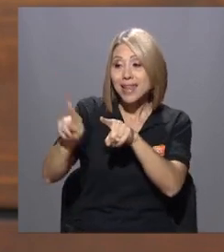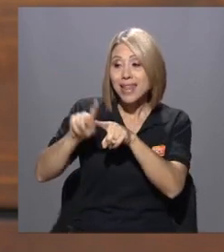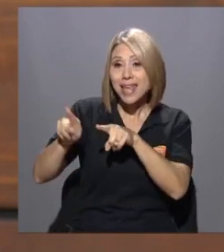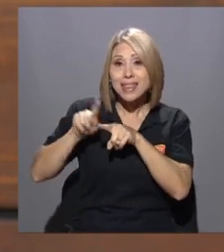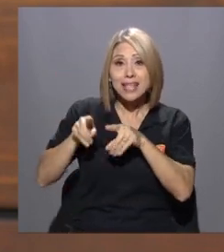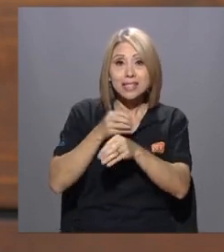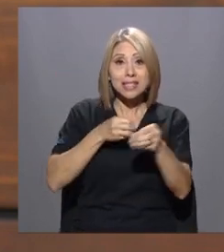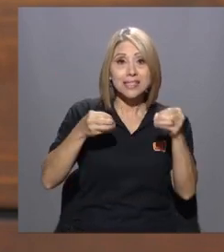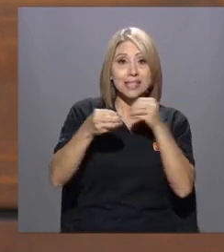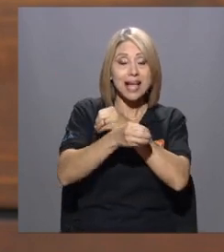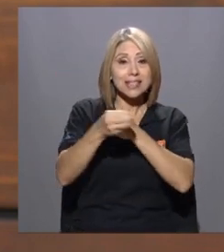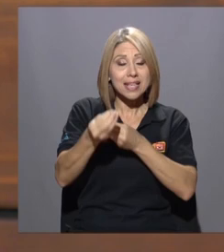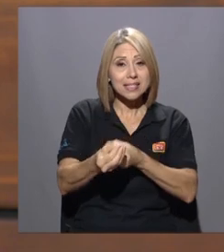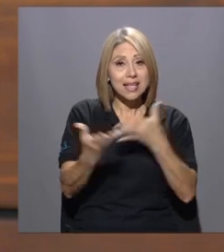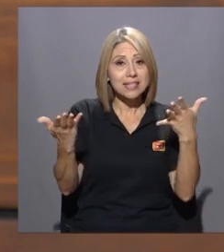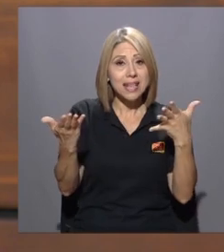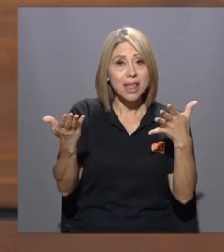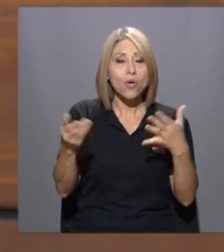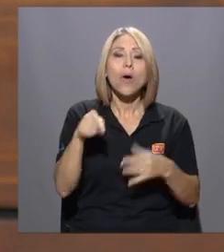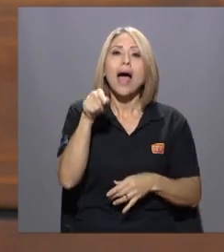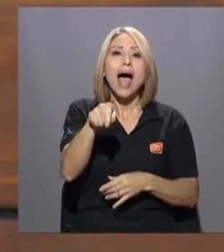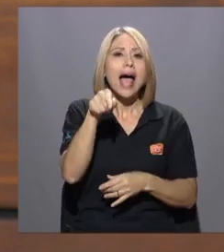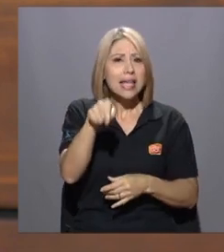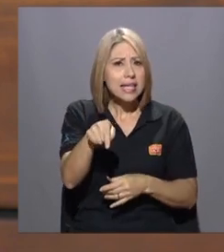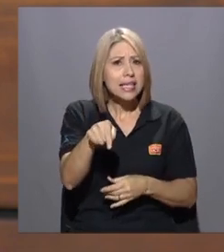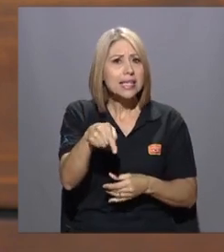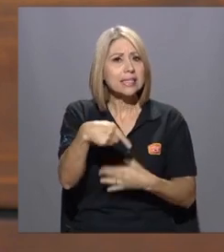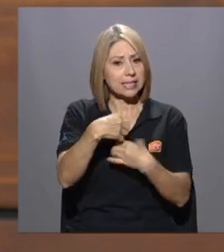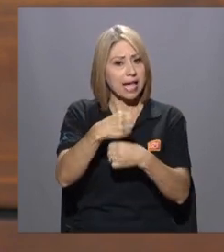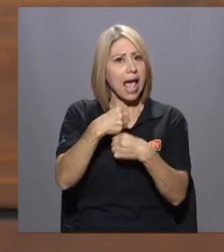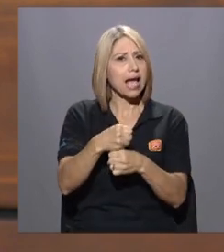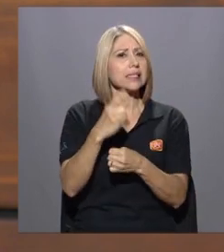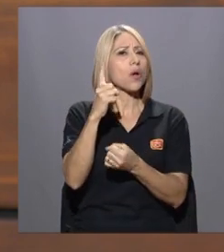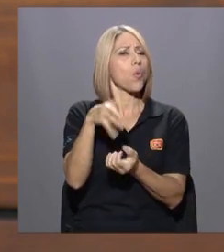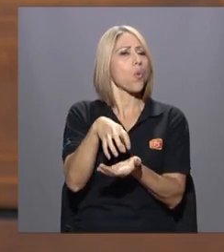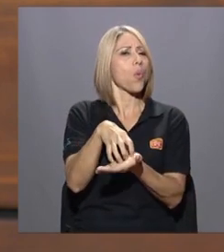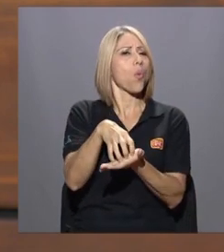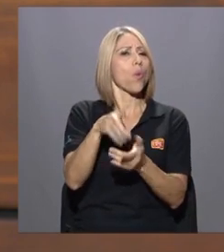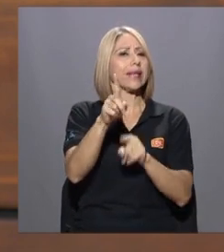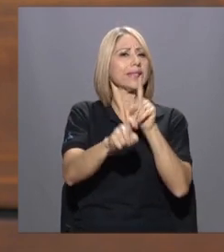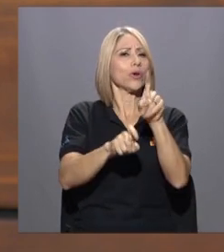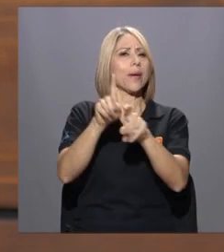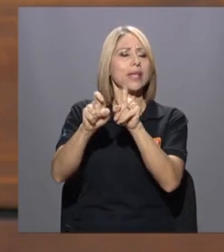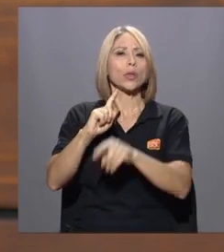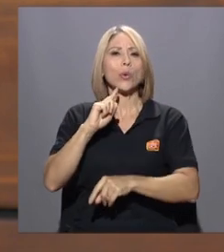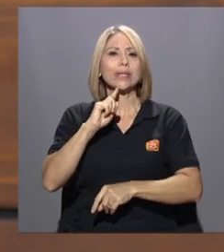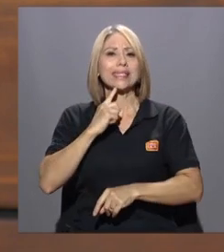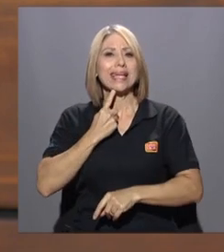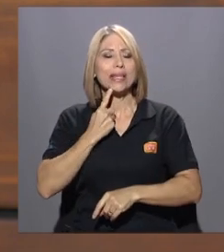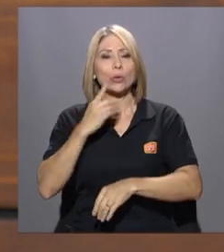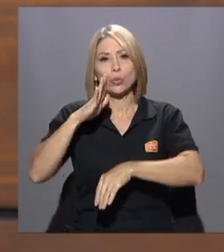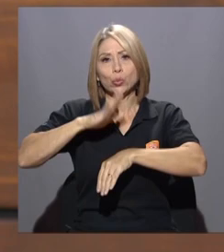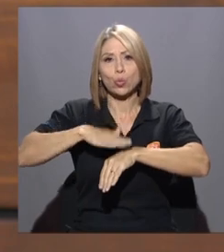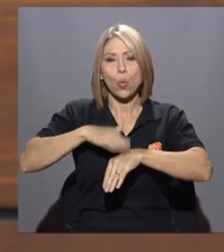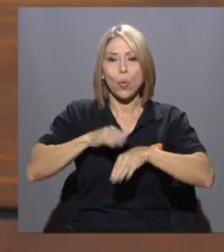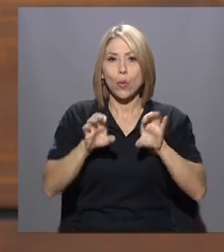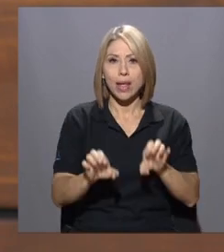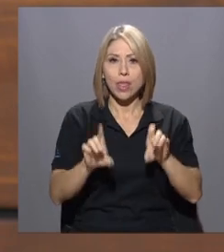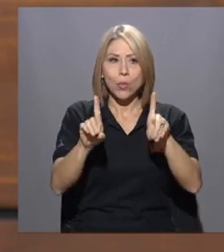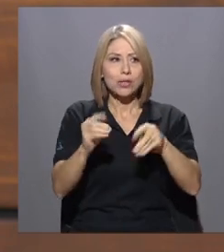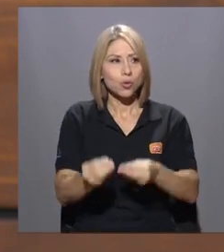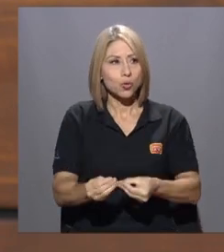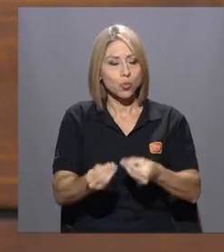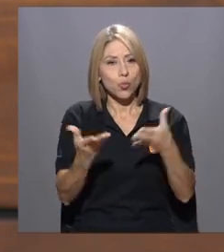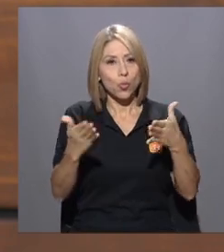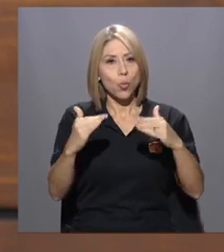se articula un cuestionamiento muy serio de la educación superior pública que va más